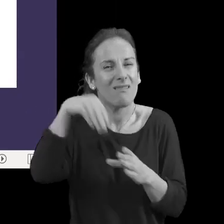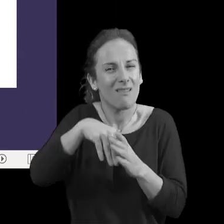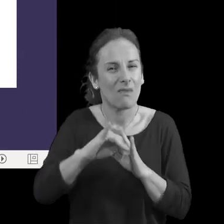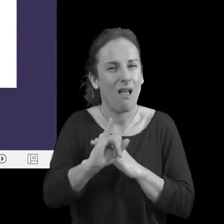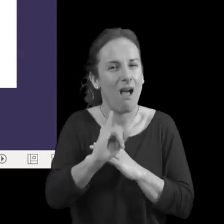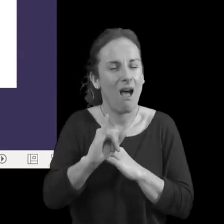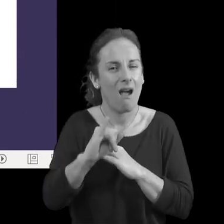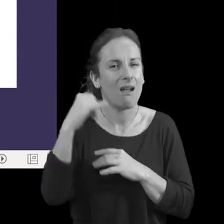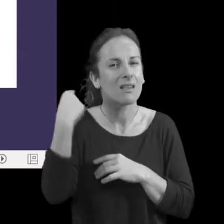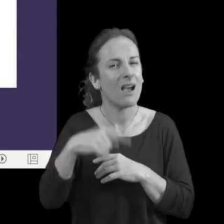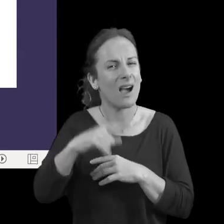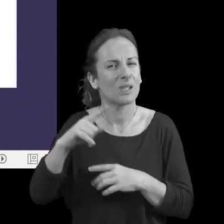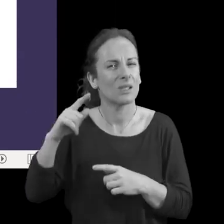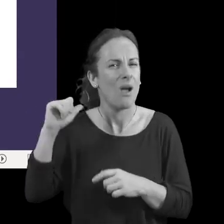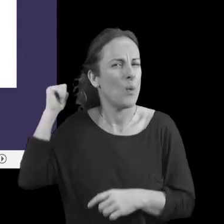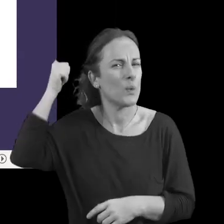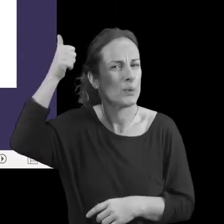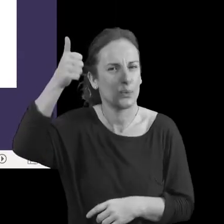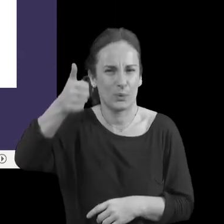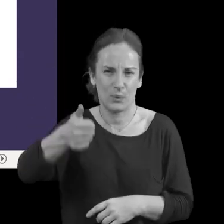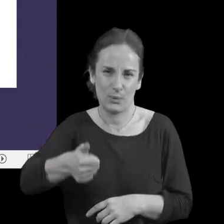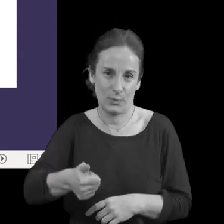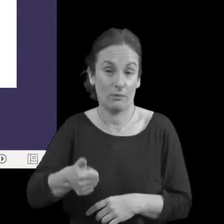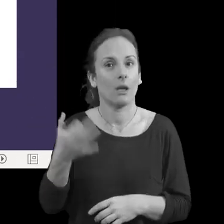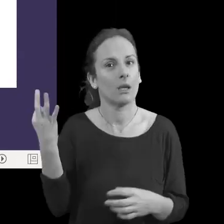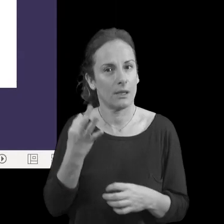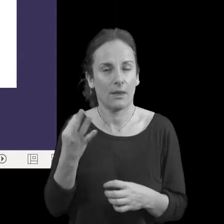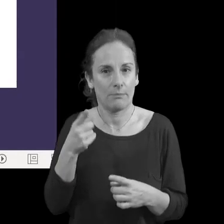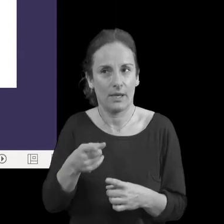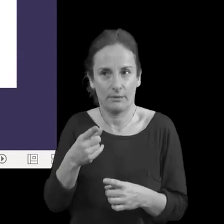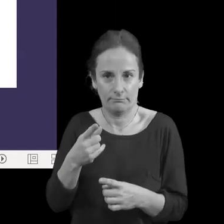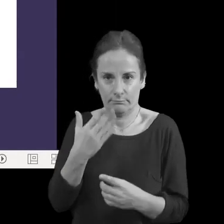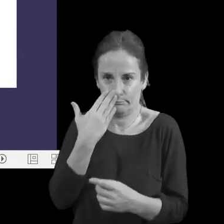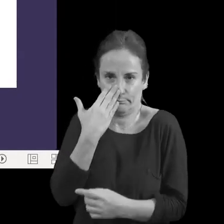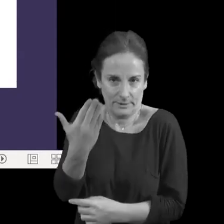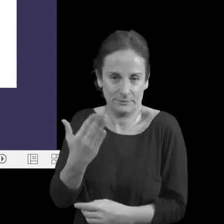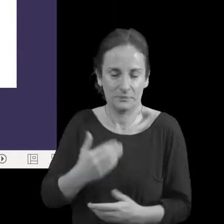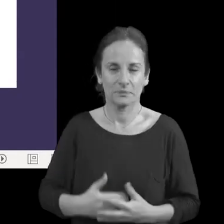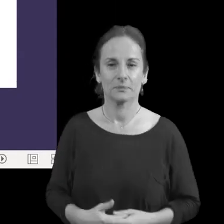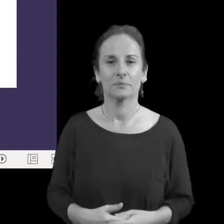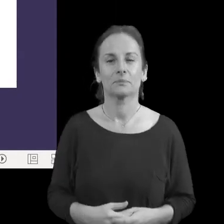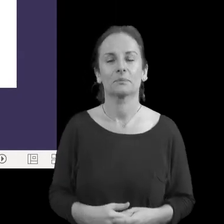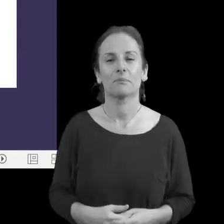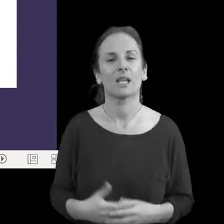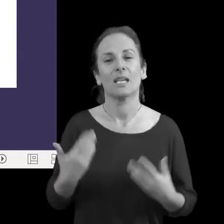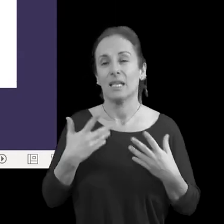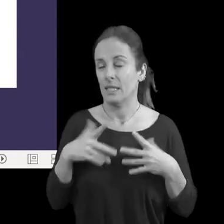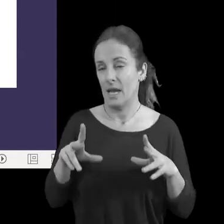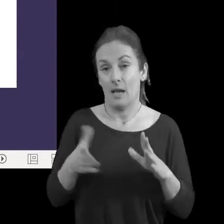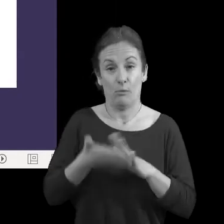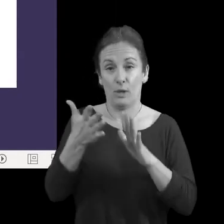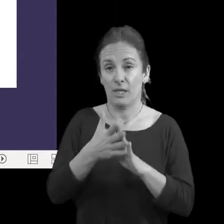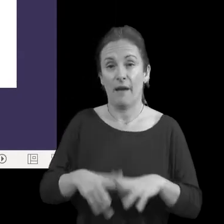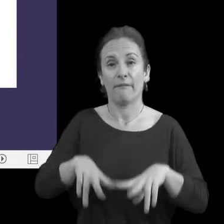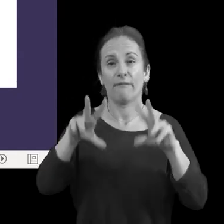cuestión estructural que tenemos que atacar como tal, ¿no? Y bueno, finalmente, ya para ir concluyendo, una reflexión